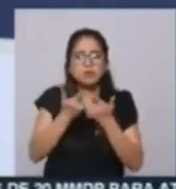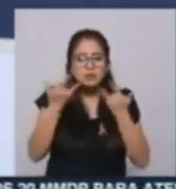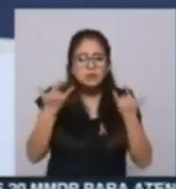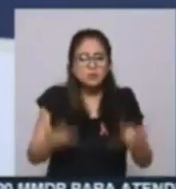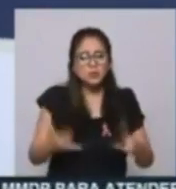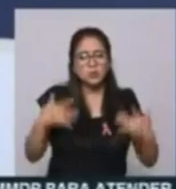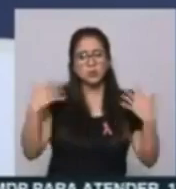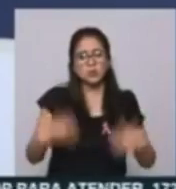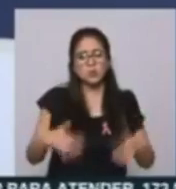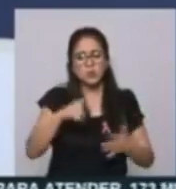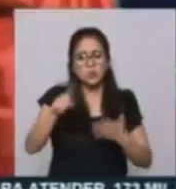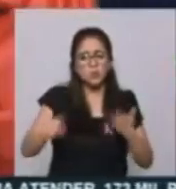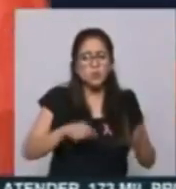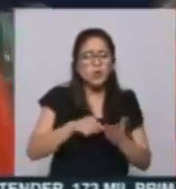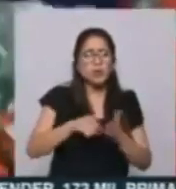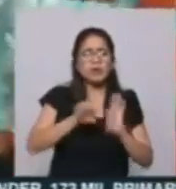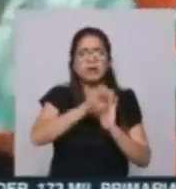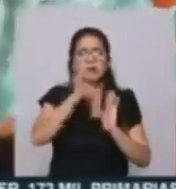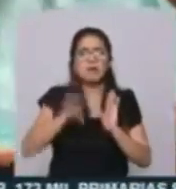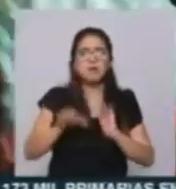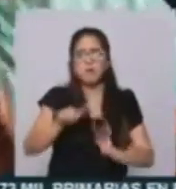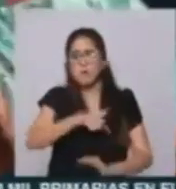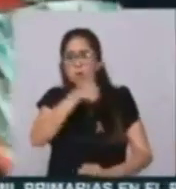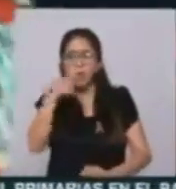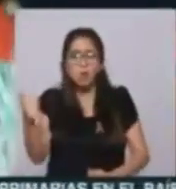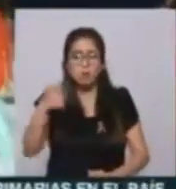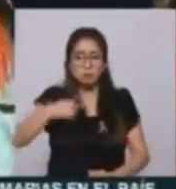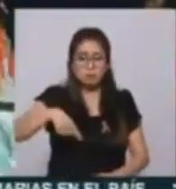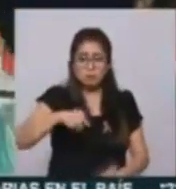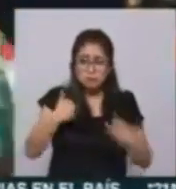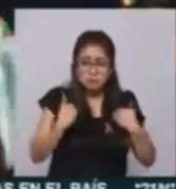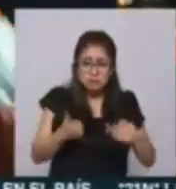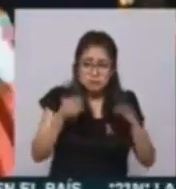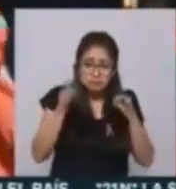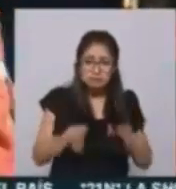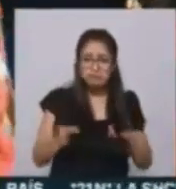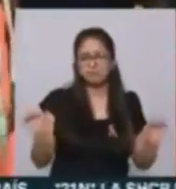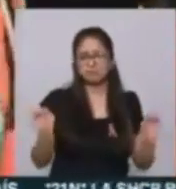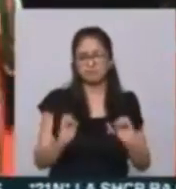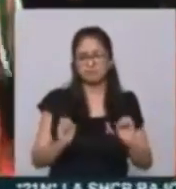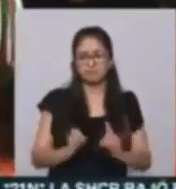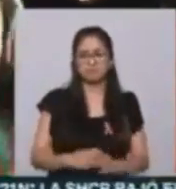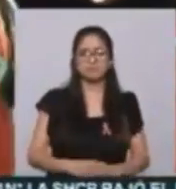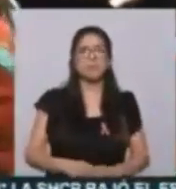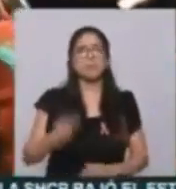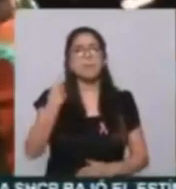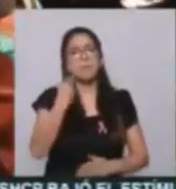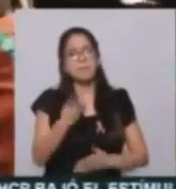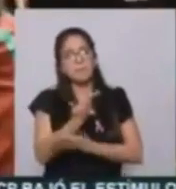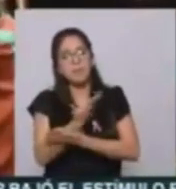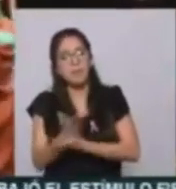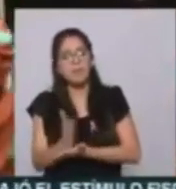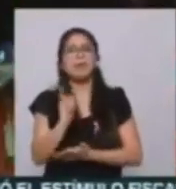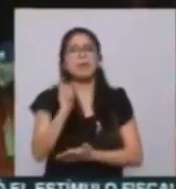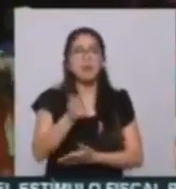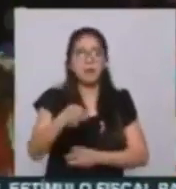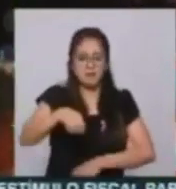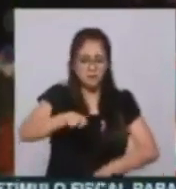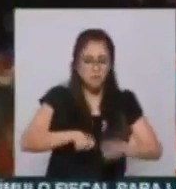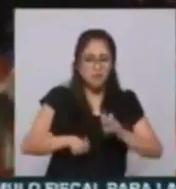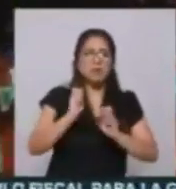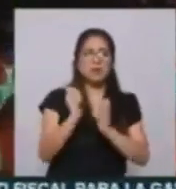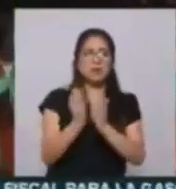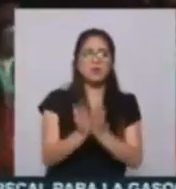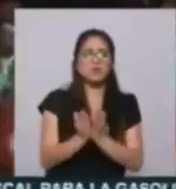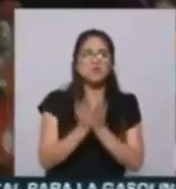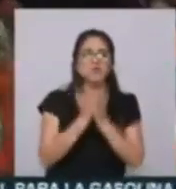muy de este lugar que si vamos a otro no la vamos a comprender de esa forma. Lo original de nosotros también es que las butacas son las trajineras,